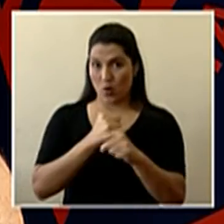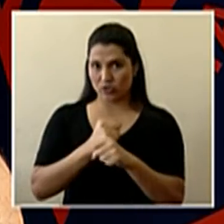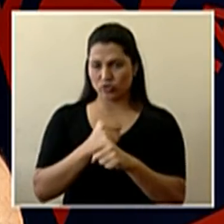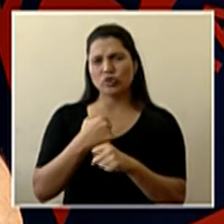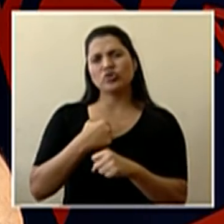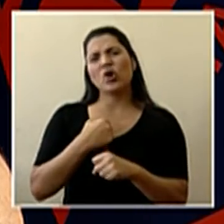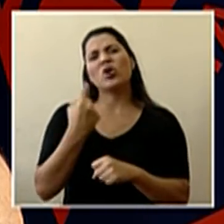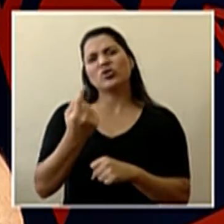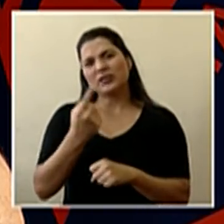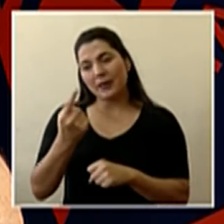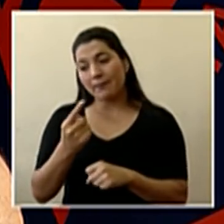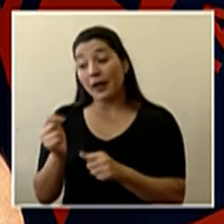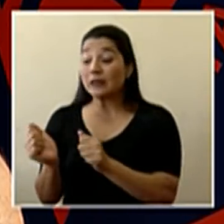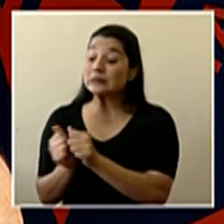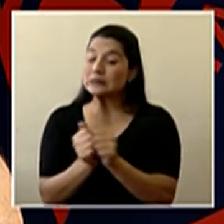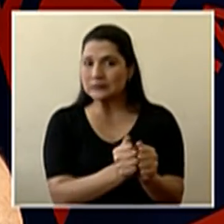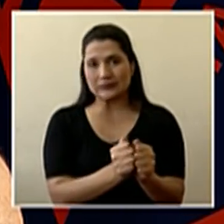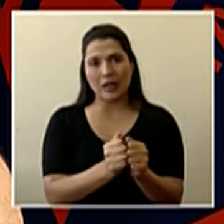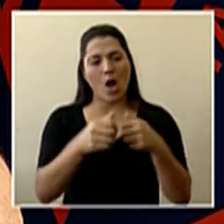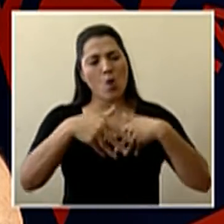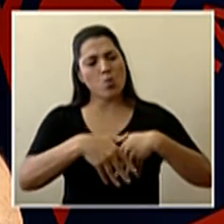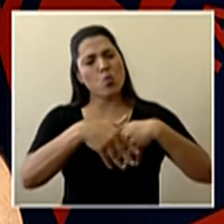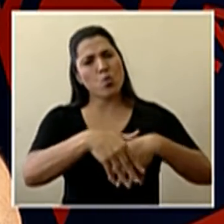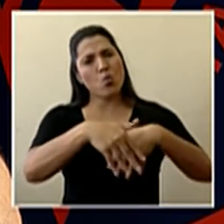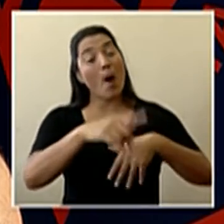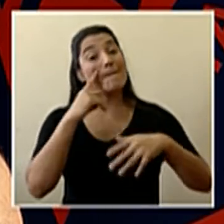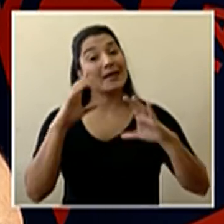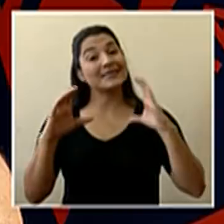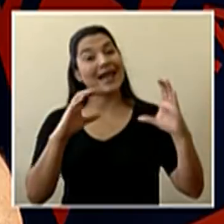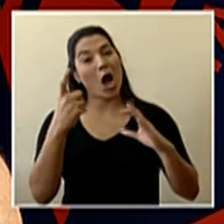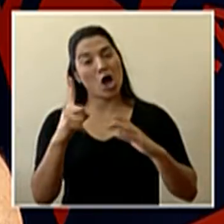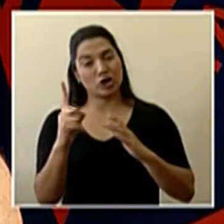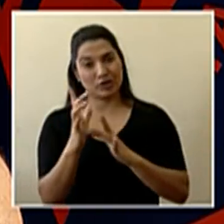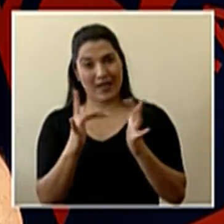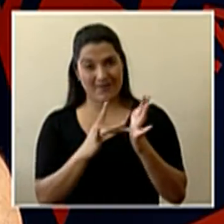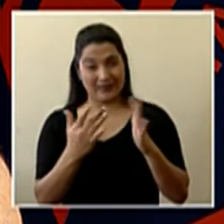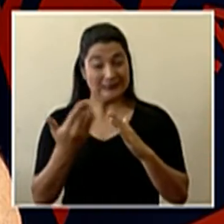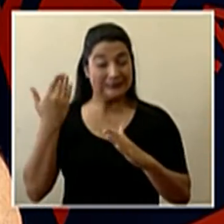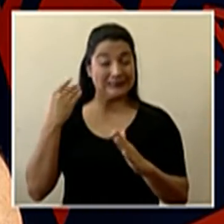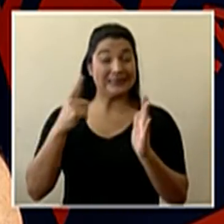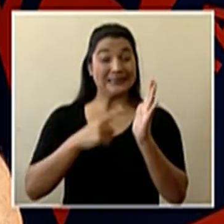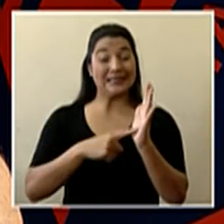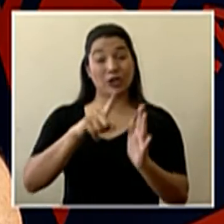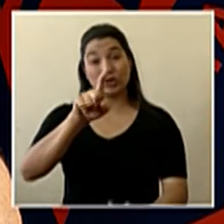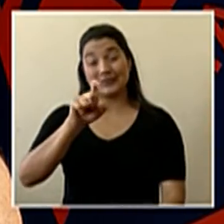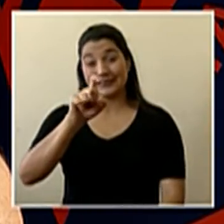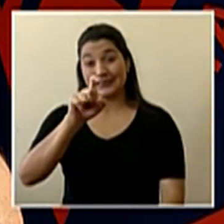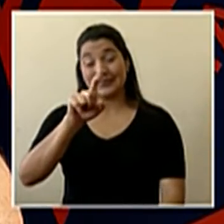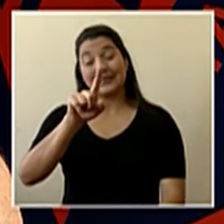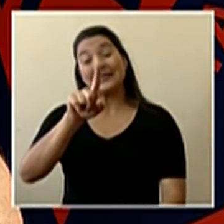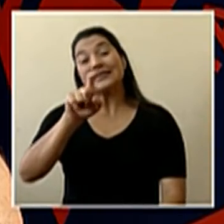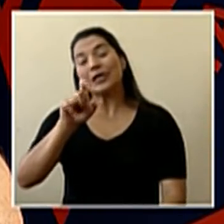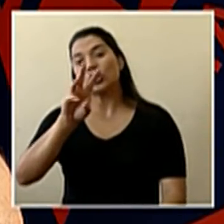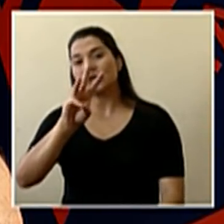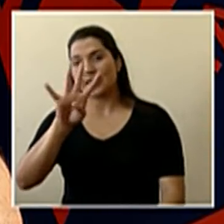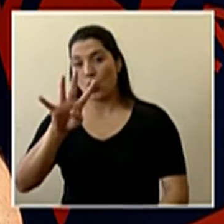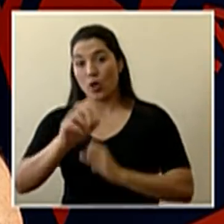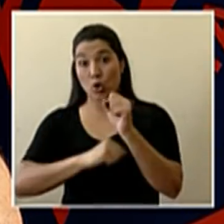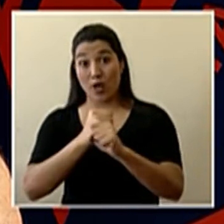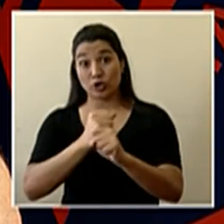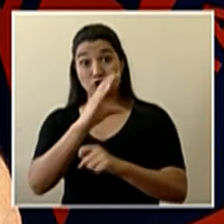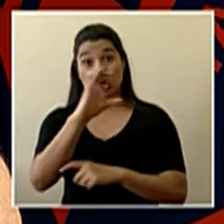hubiera llevado a los desfiles del 11 de abril. Hace 164 años el país enfrentó su primera